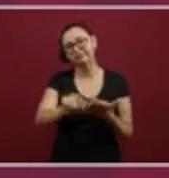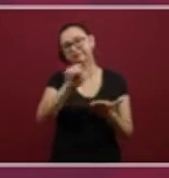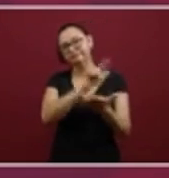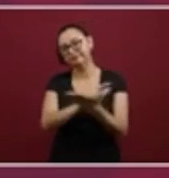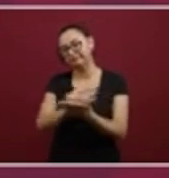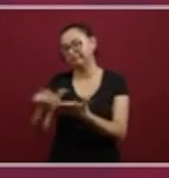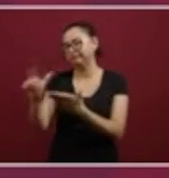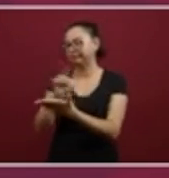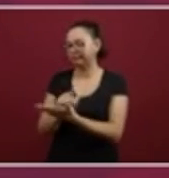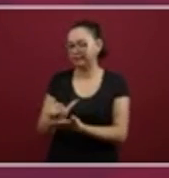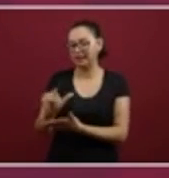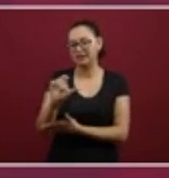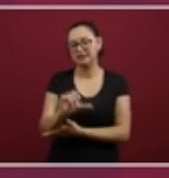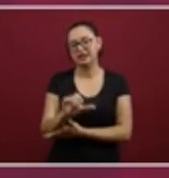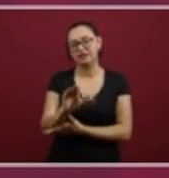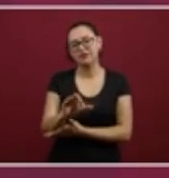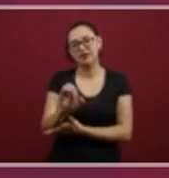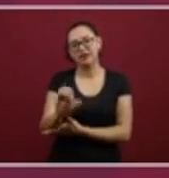Electricidad, Pemex,